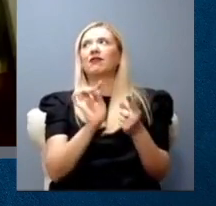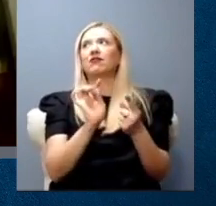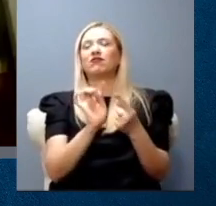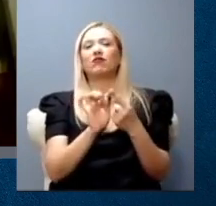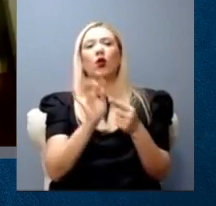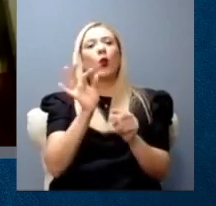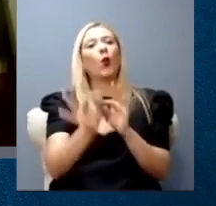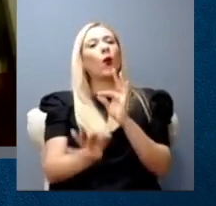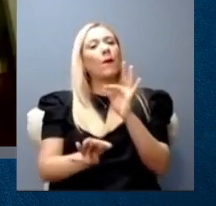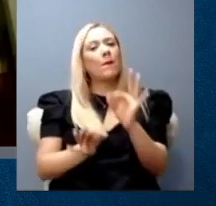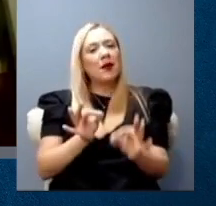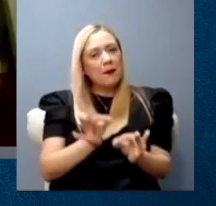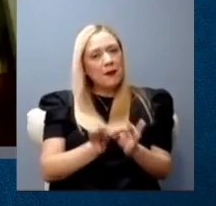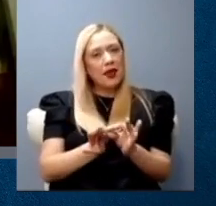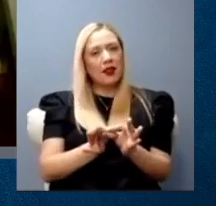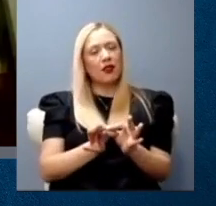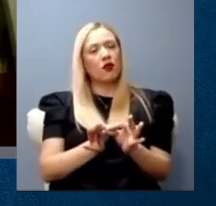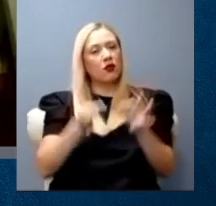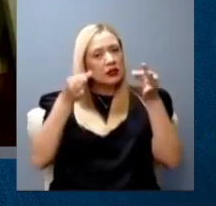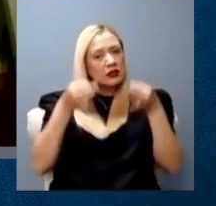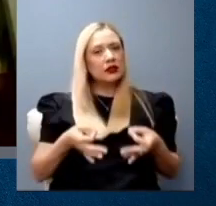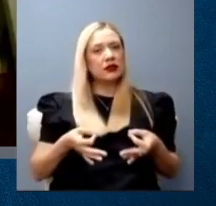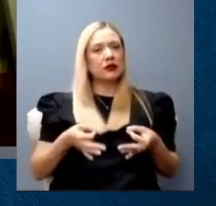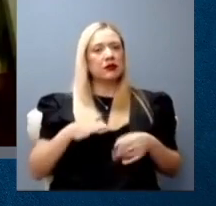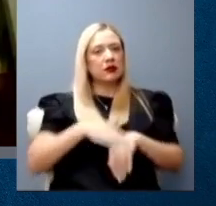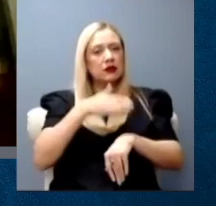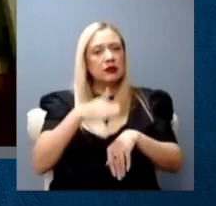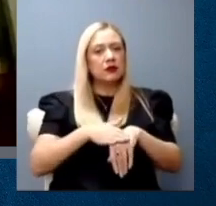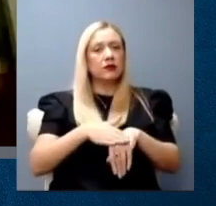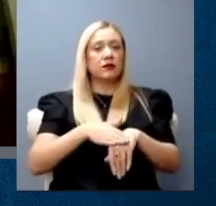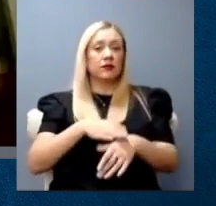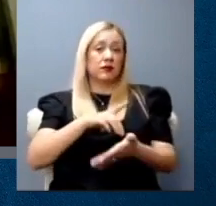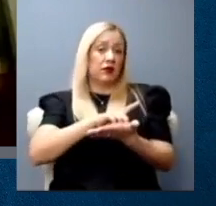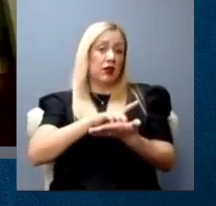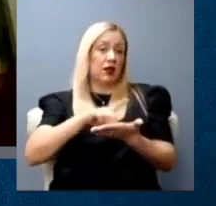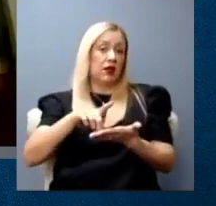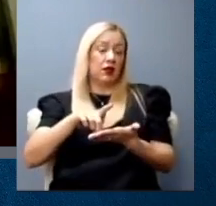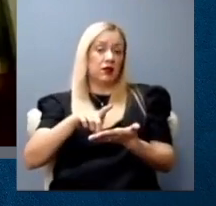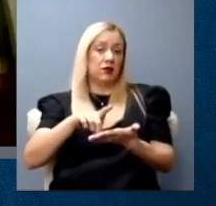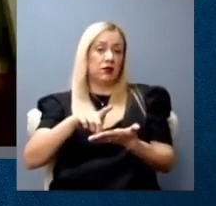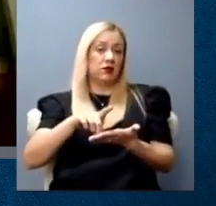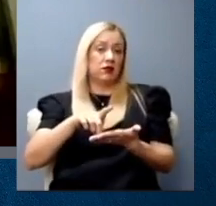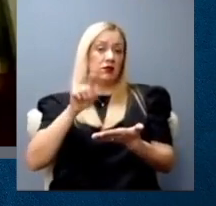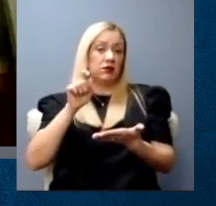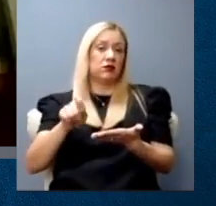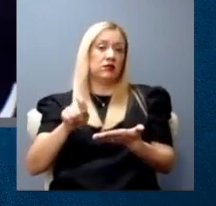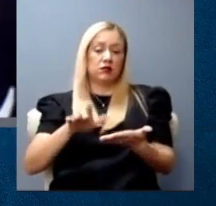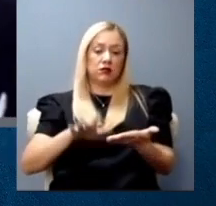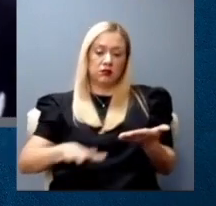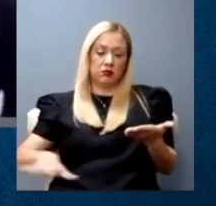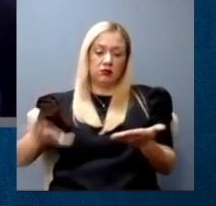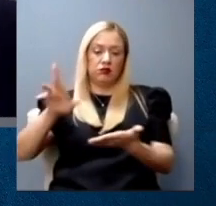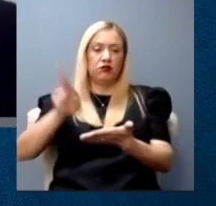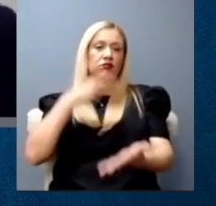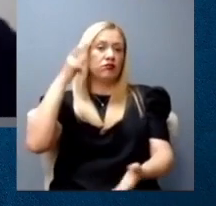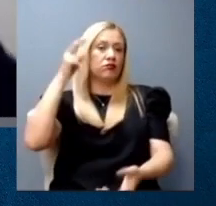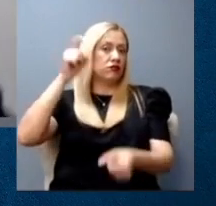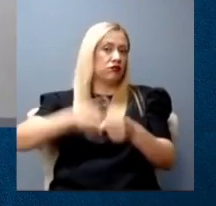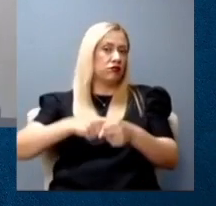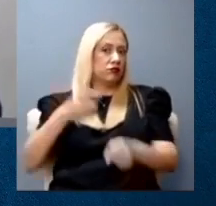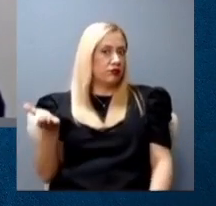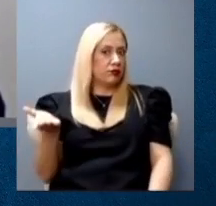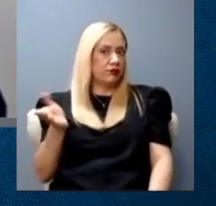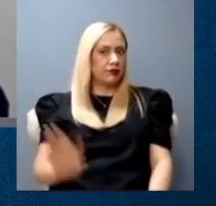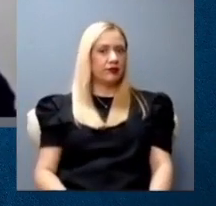cumplimiento cabal de los derechos reconocidos en el respectivo tratado. Muchas gracias,